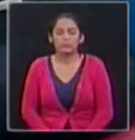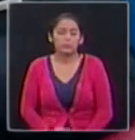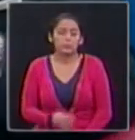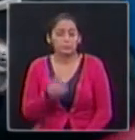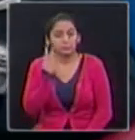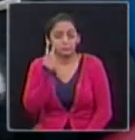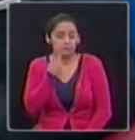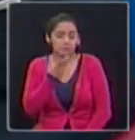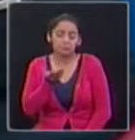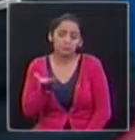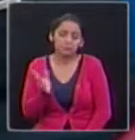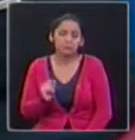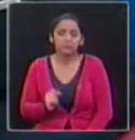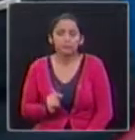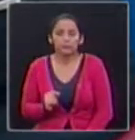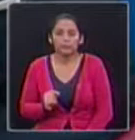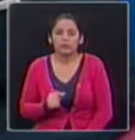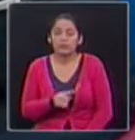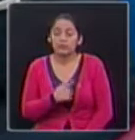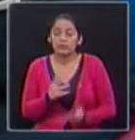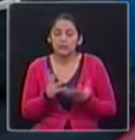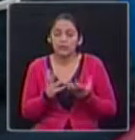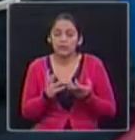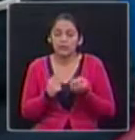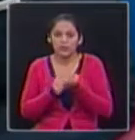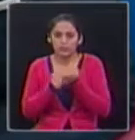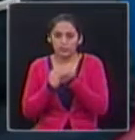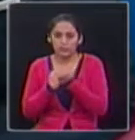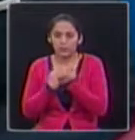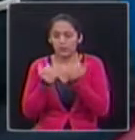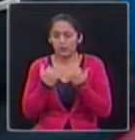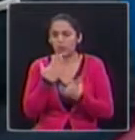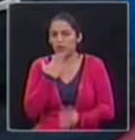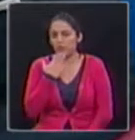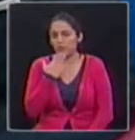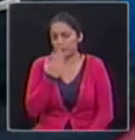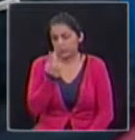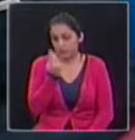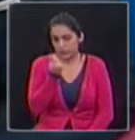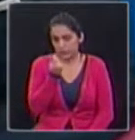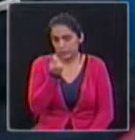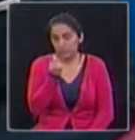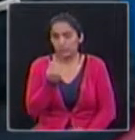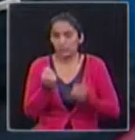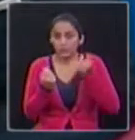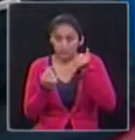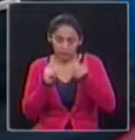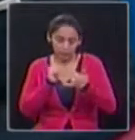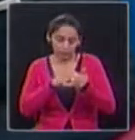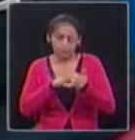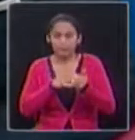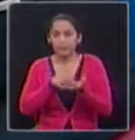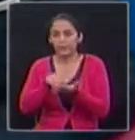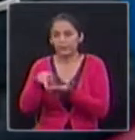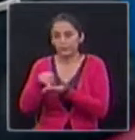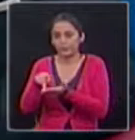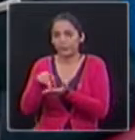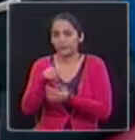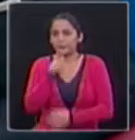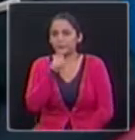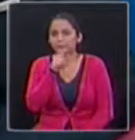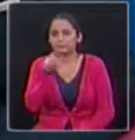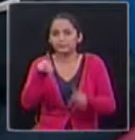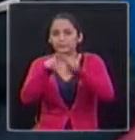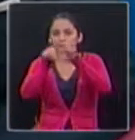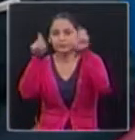dinero electrónico también va a ser manejado por la banca privada. En algo, por ejemplo, no